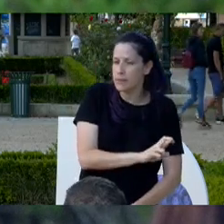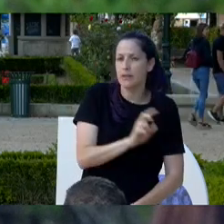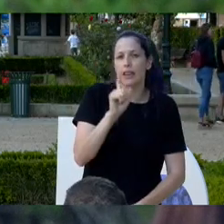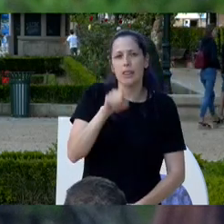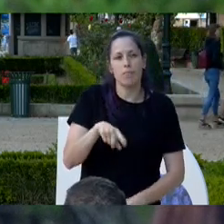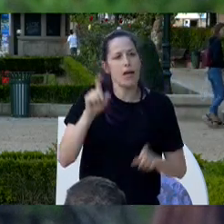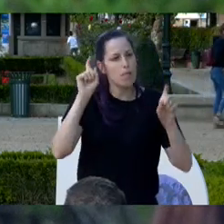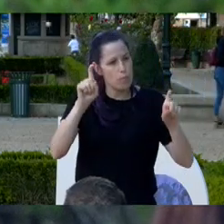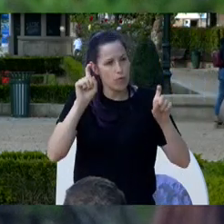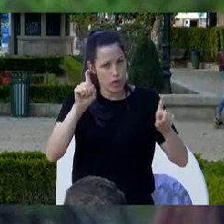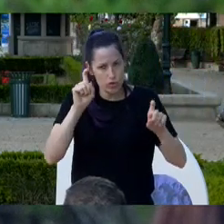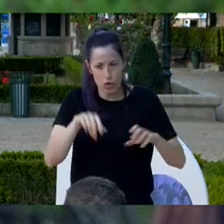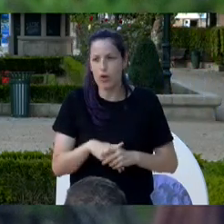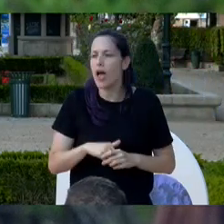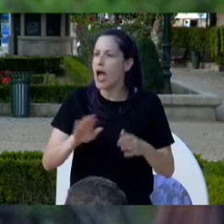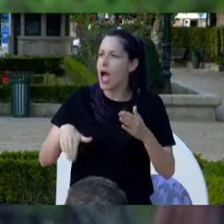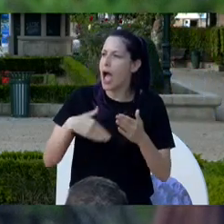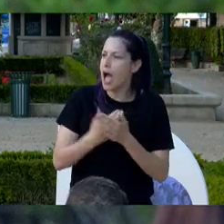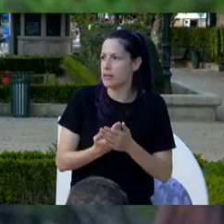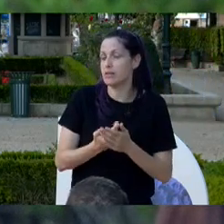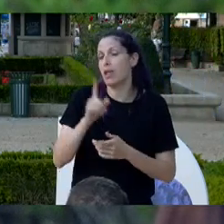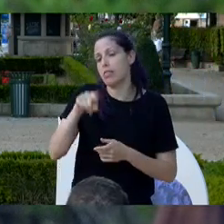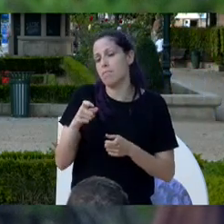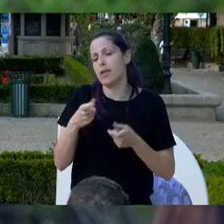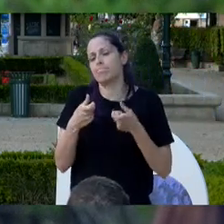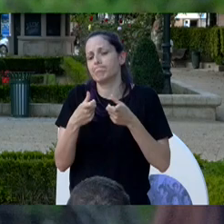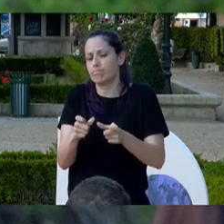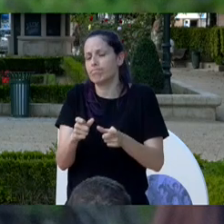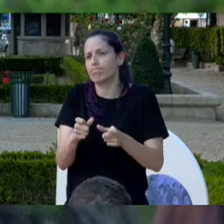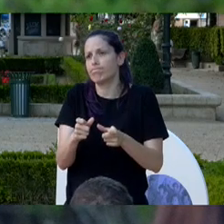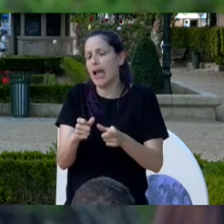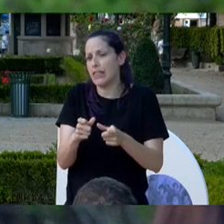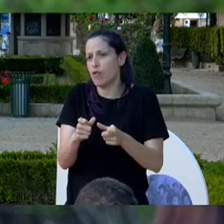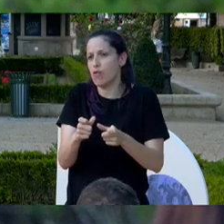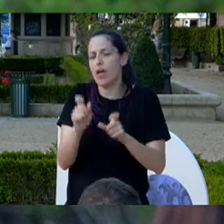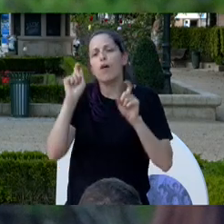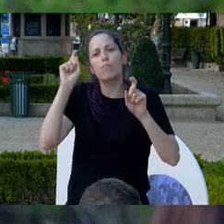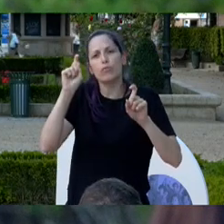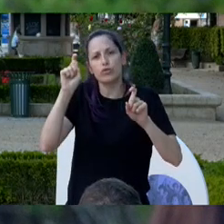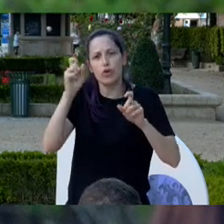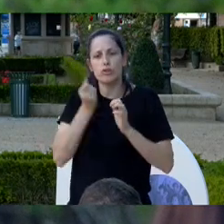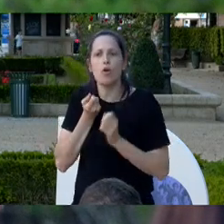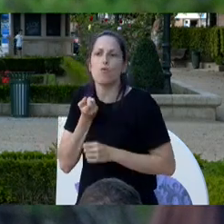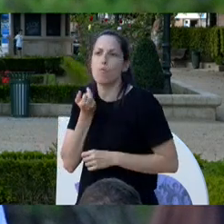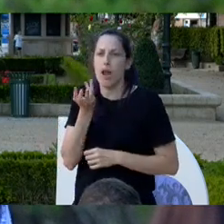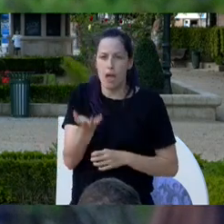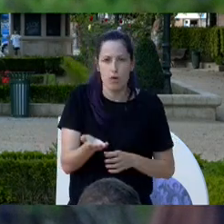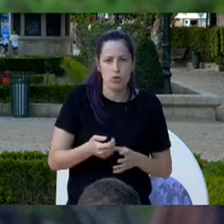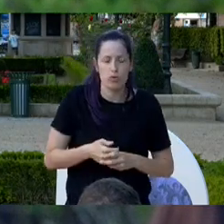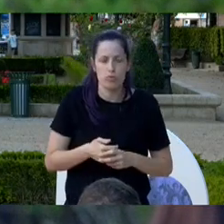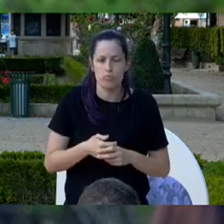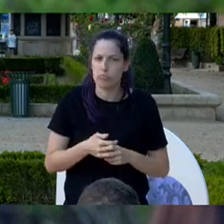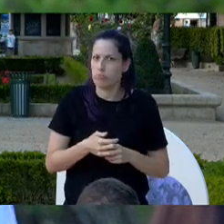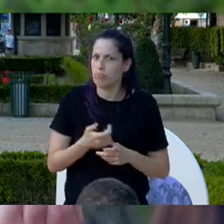e aparece a categoría de profesores numerarios, na que isto, lógicamente, xenera crispación, porque, claro, se